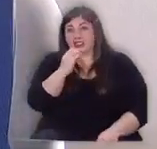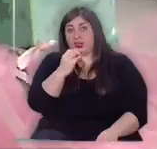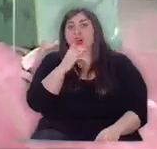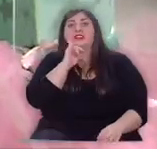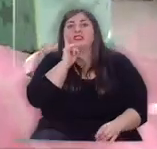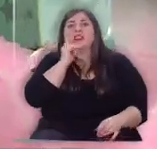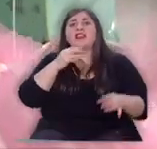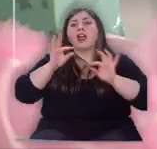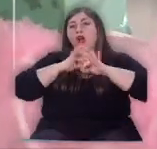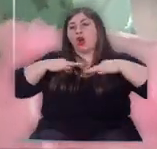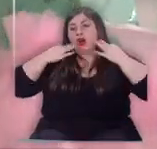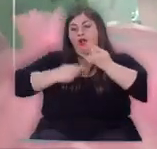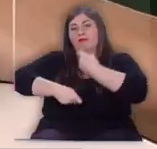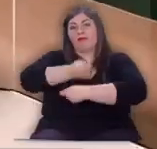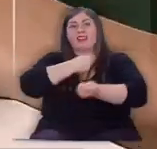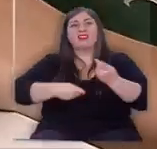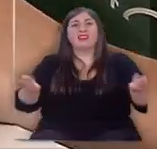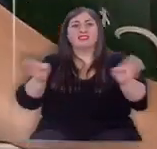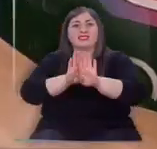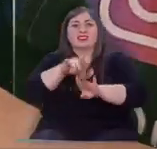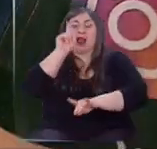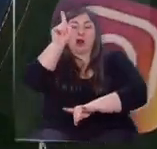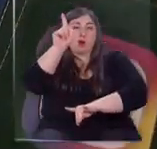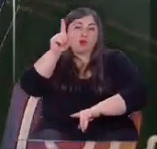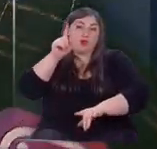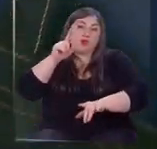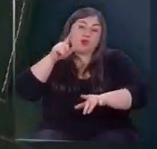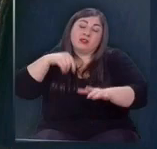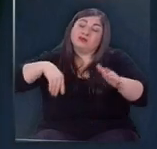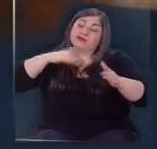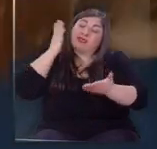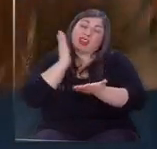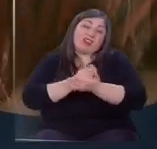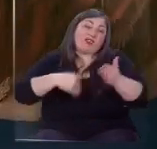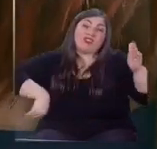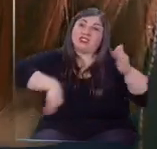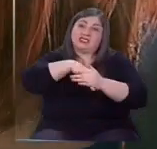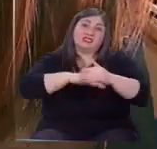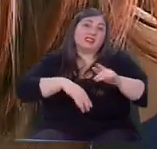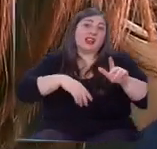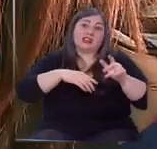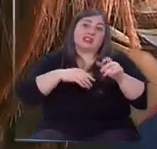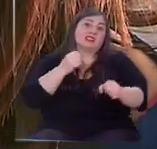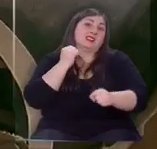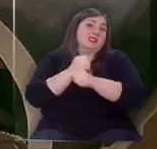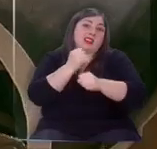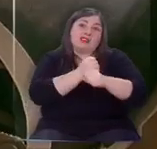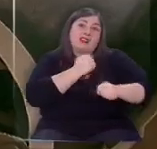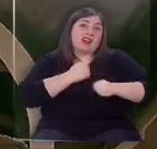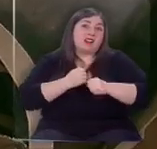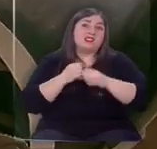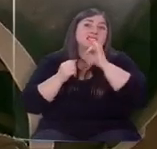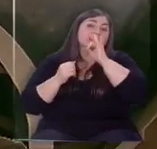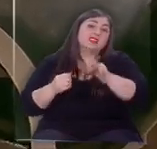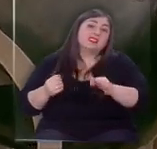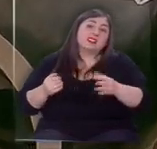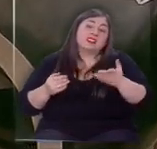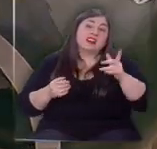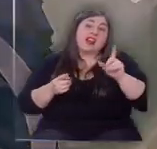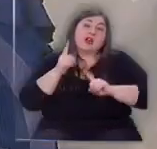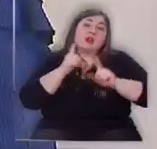de joyería y tras cerrar uno de sus locales debió desvincular trabajadores. Llegar y decirle a